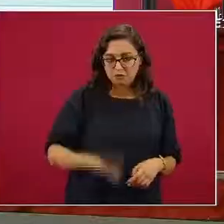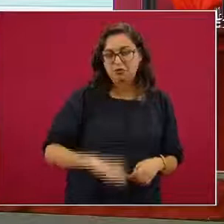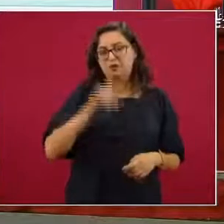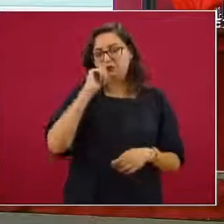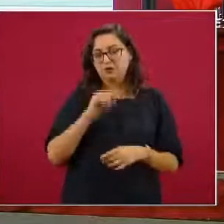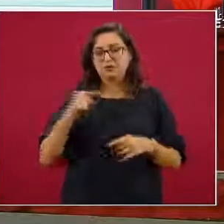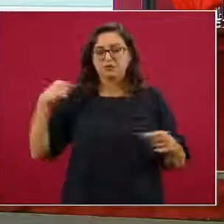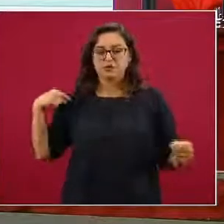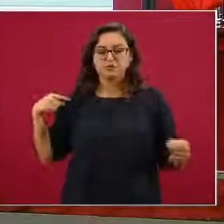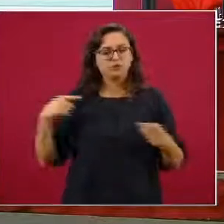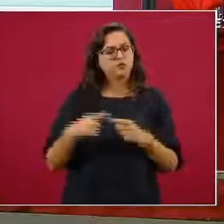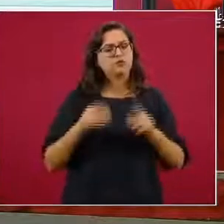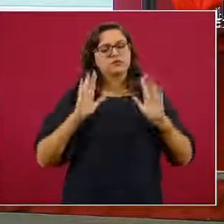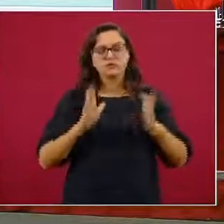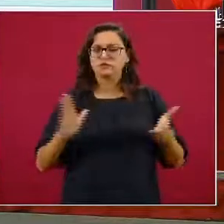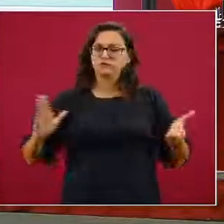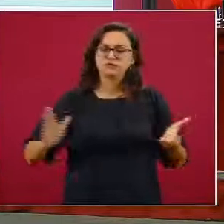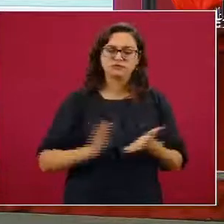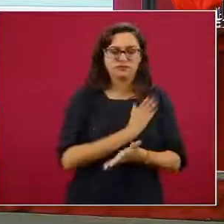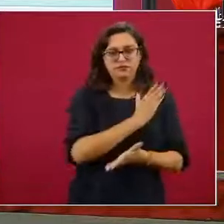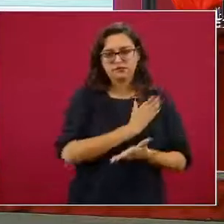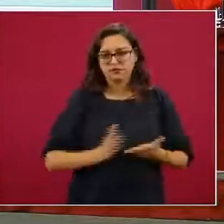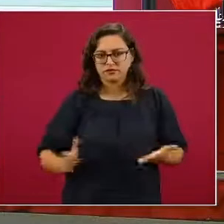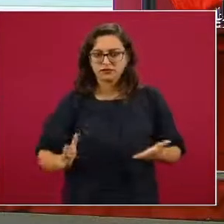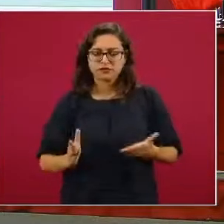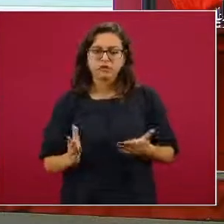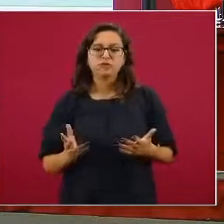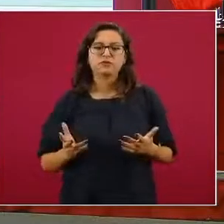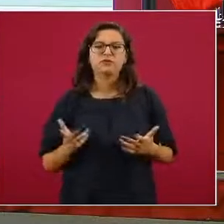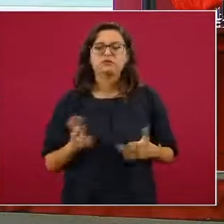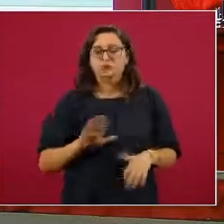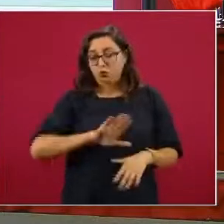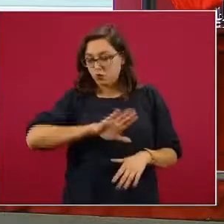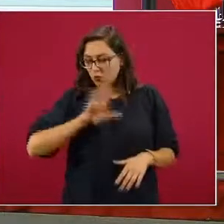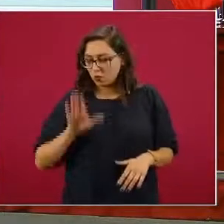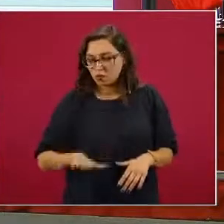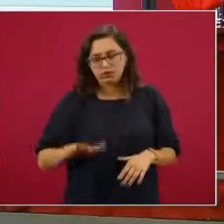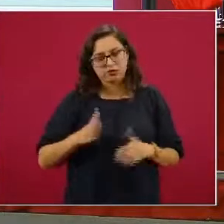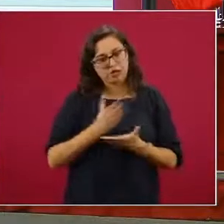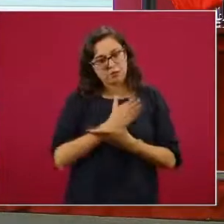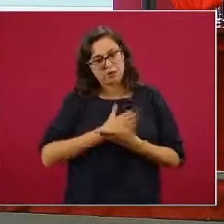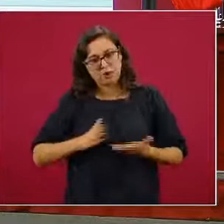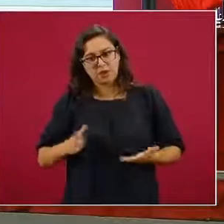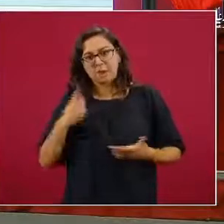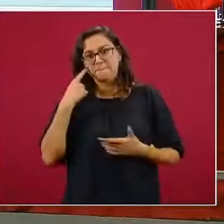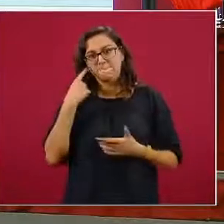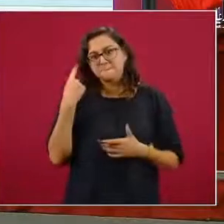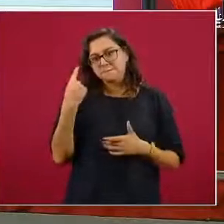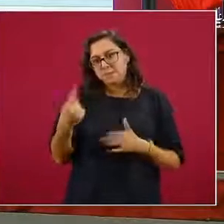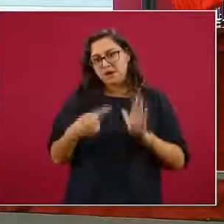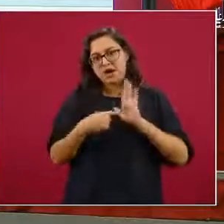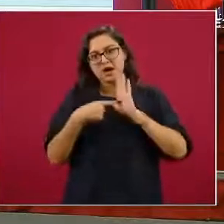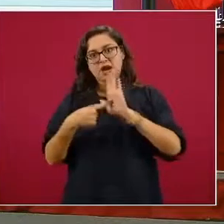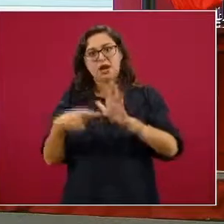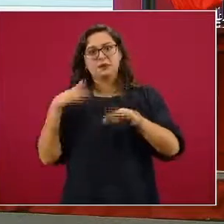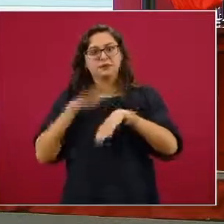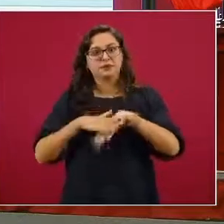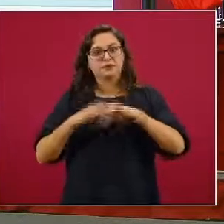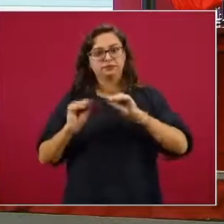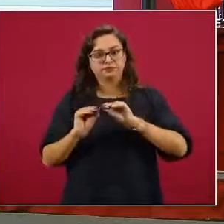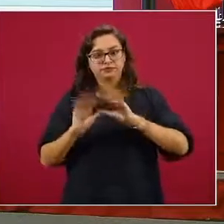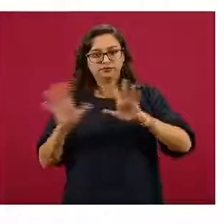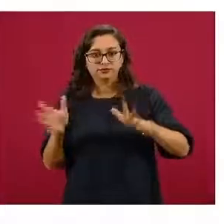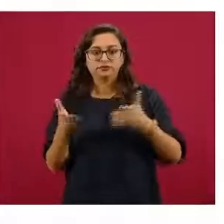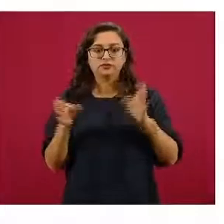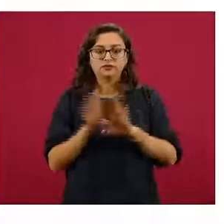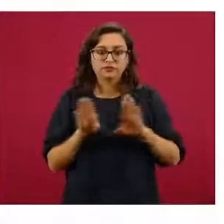acá, separar las gráficas, tener aquí la de mortalidad, con el propósito de que se viera más claramente, en la medida que esta